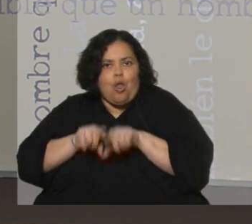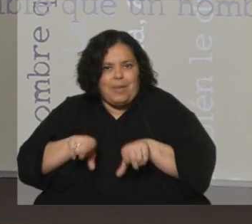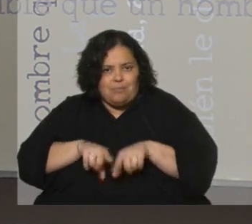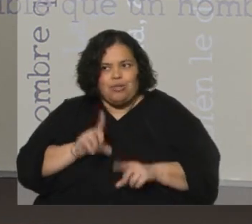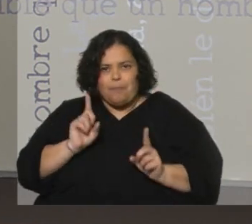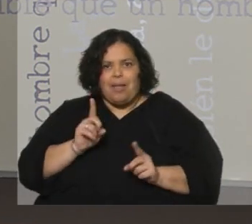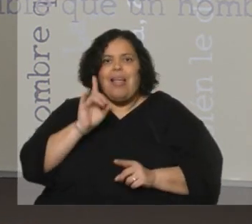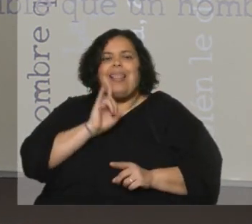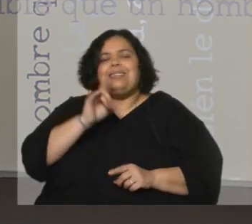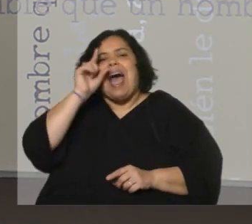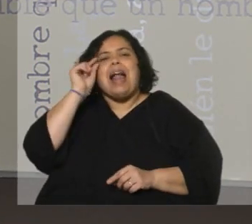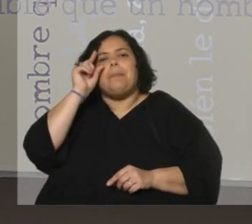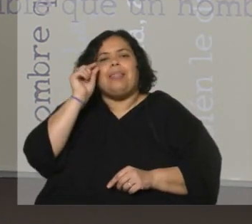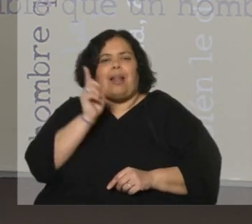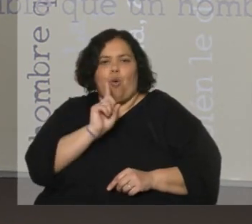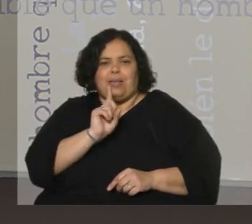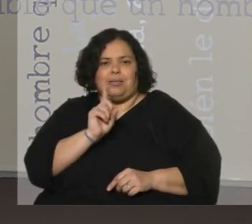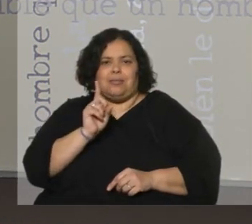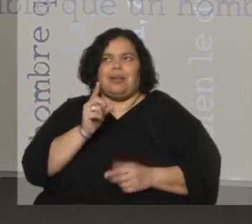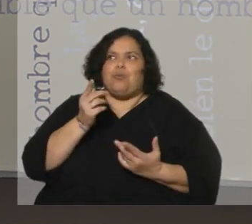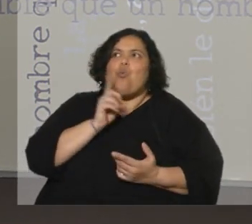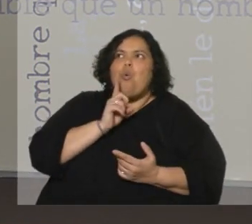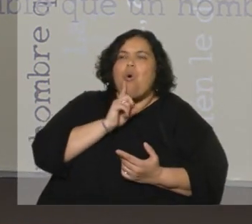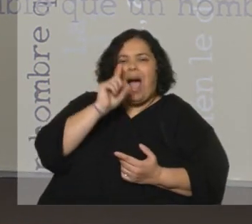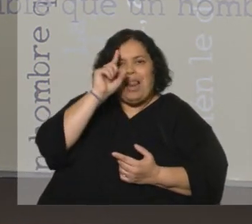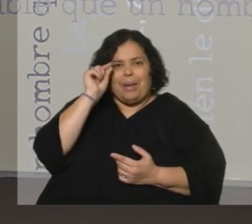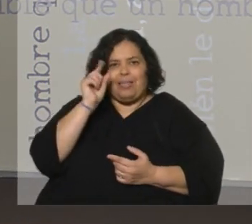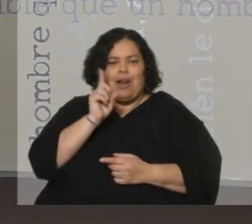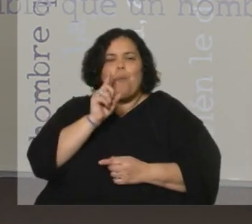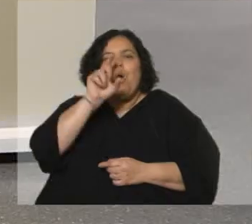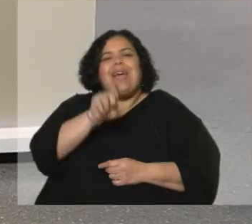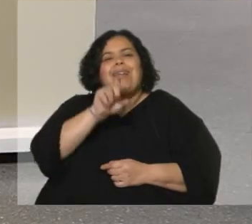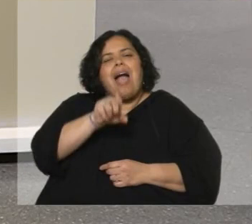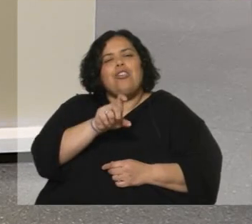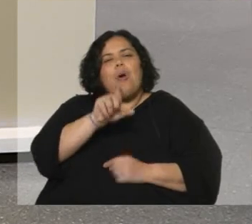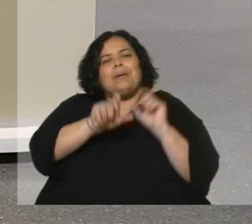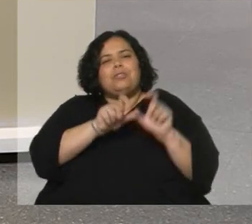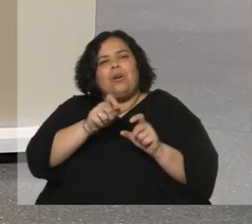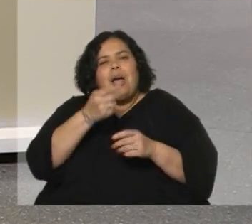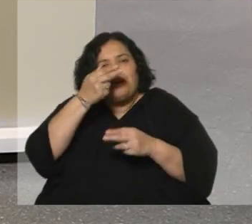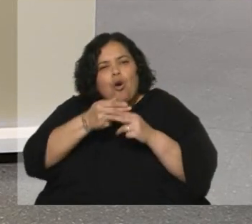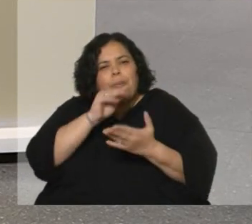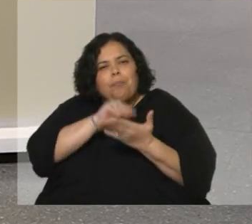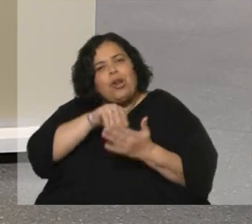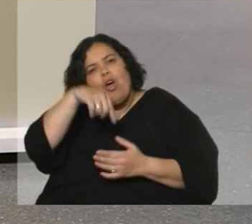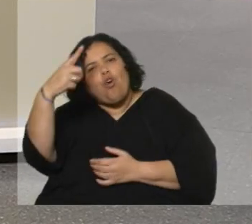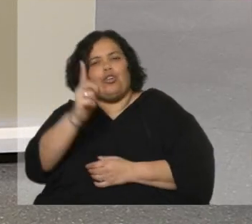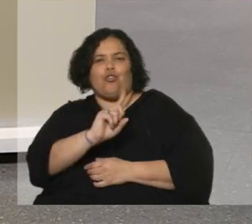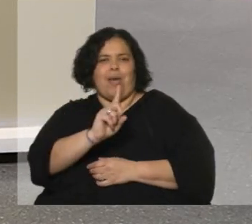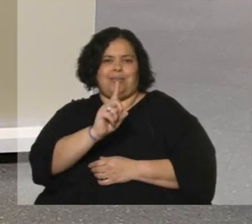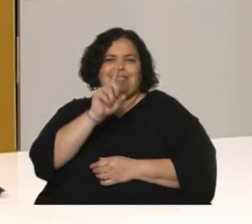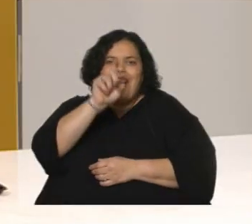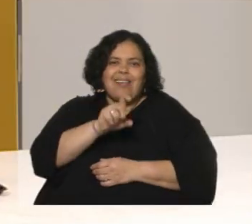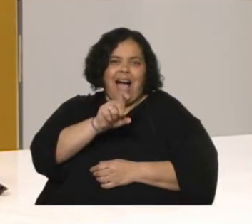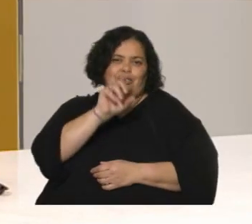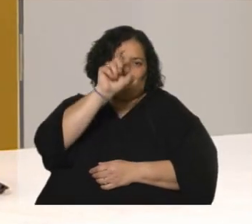tienen pero me parece que no podemos engañar al consumidor final poniéndole nombres que no que no corresponden Alfonso decía recién algo que que lo hemos escuchado muchas